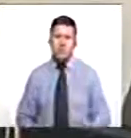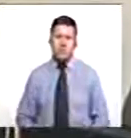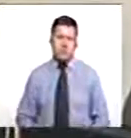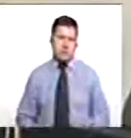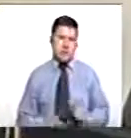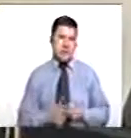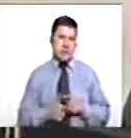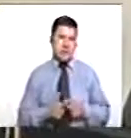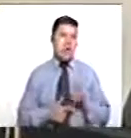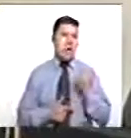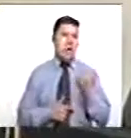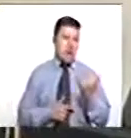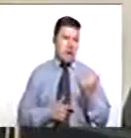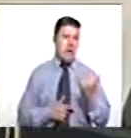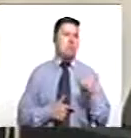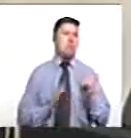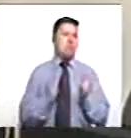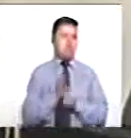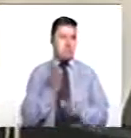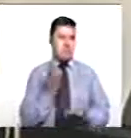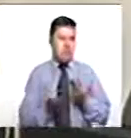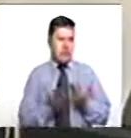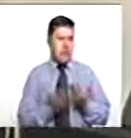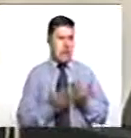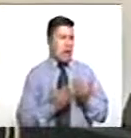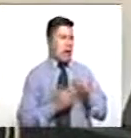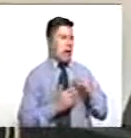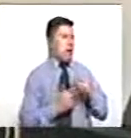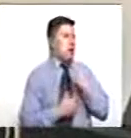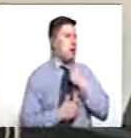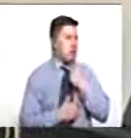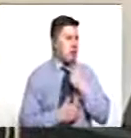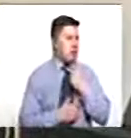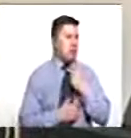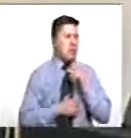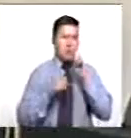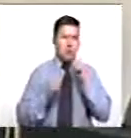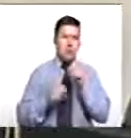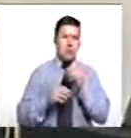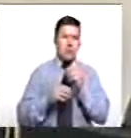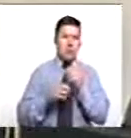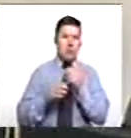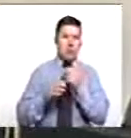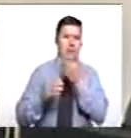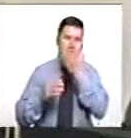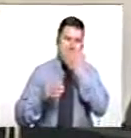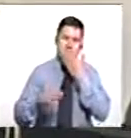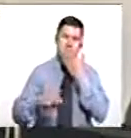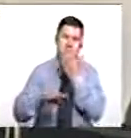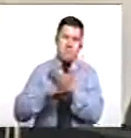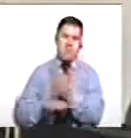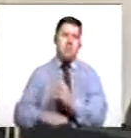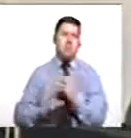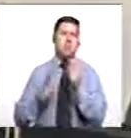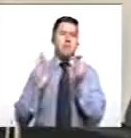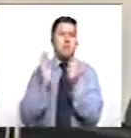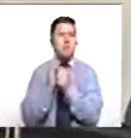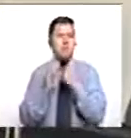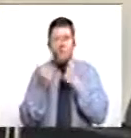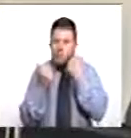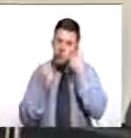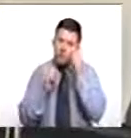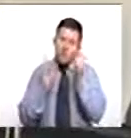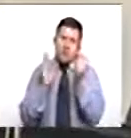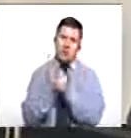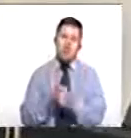Entonces, ahí podríamos tener de pronto una desventaja que podría llegar a ser superada. Un punto que me preocupa un